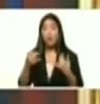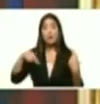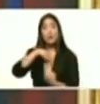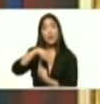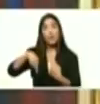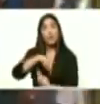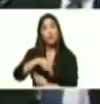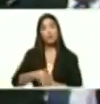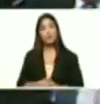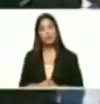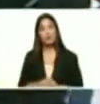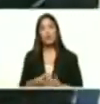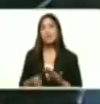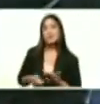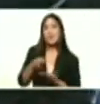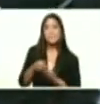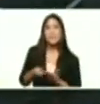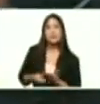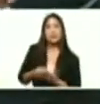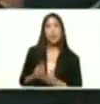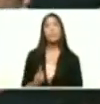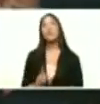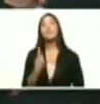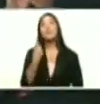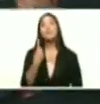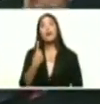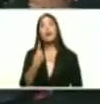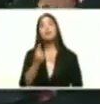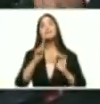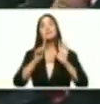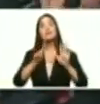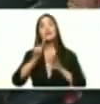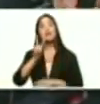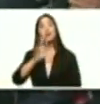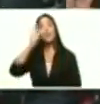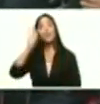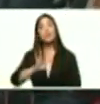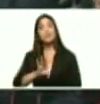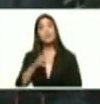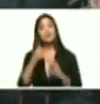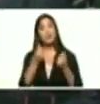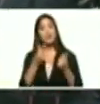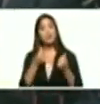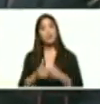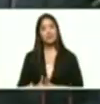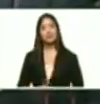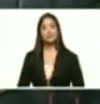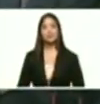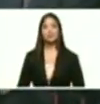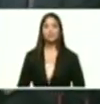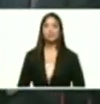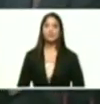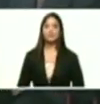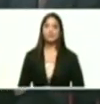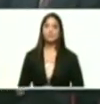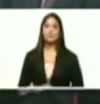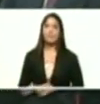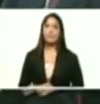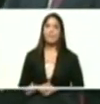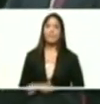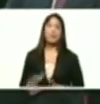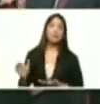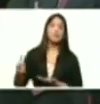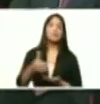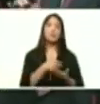se invirtió, por primera vez, el 62% de la riqueza, que ingresó, del petróleo,